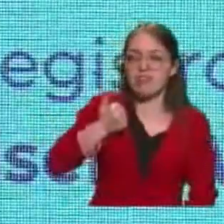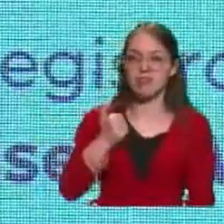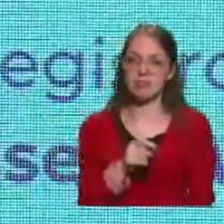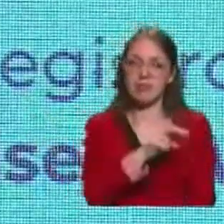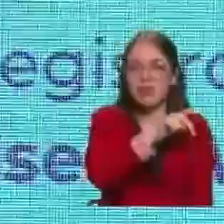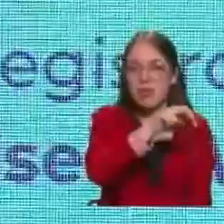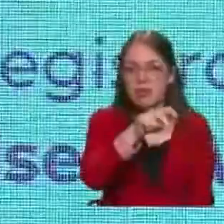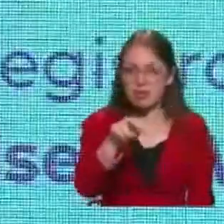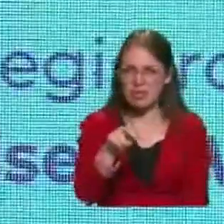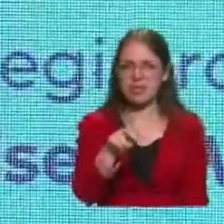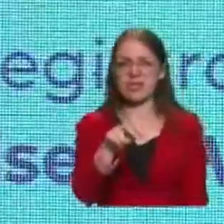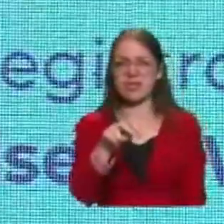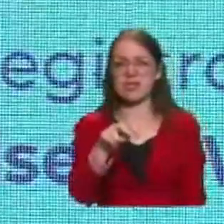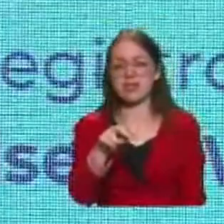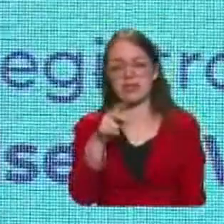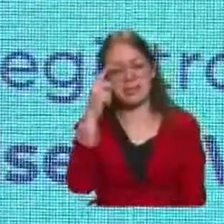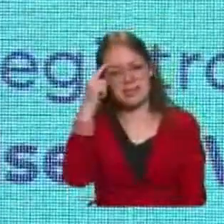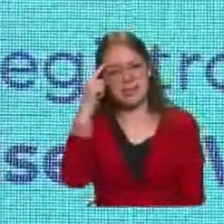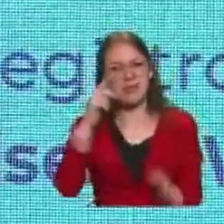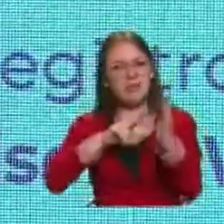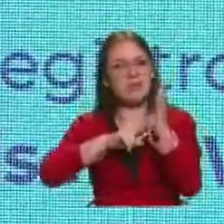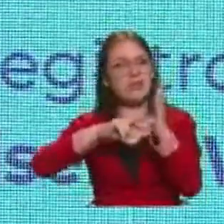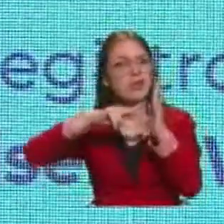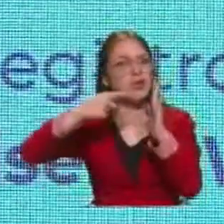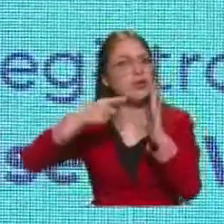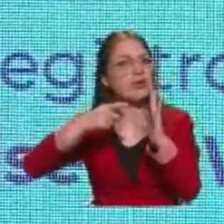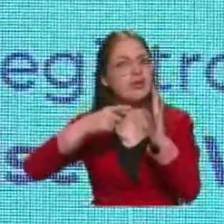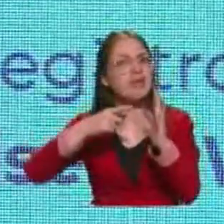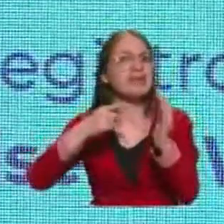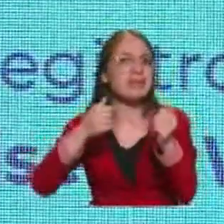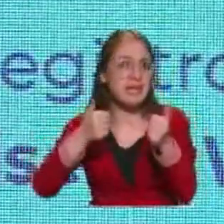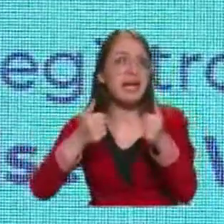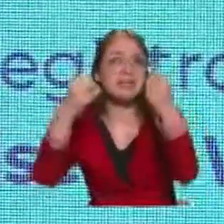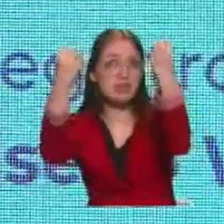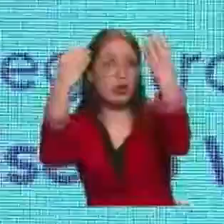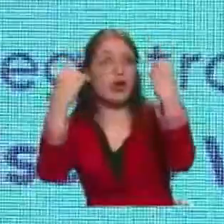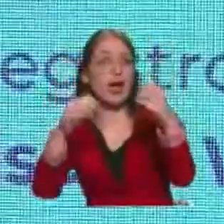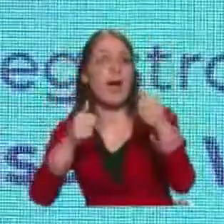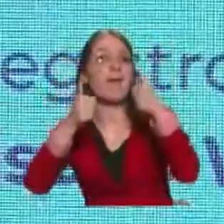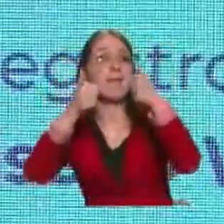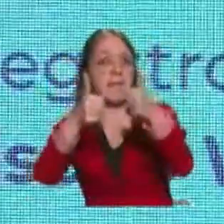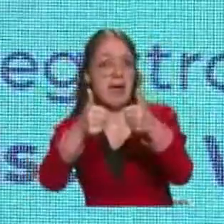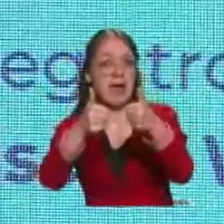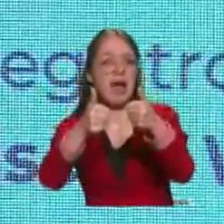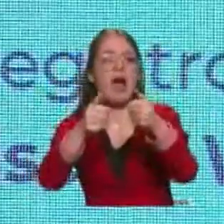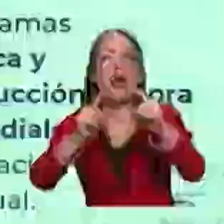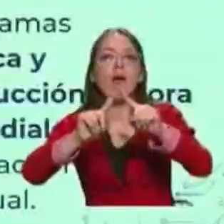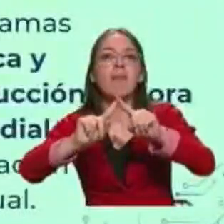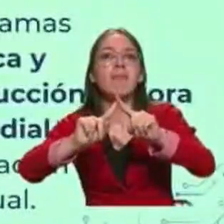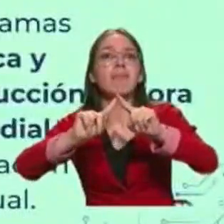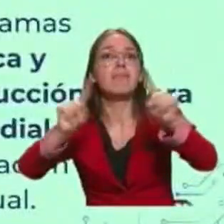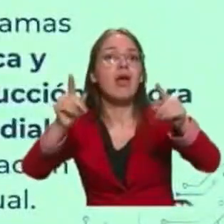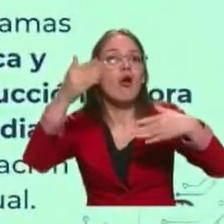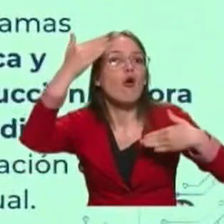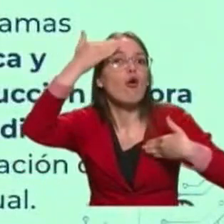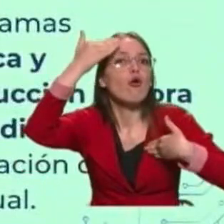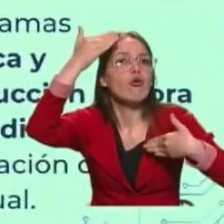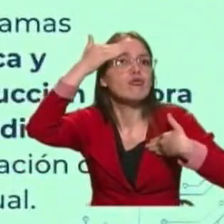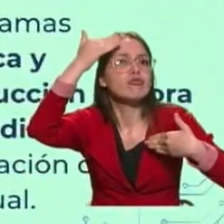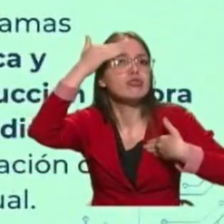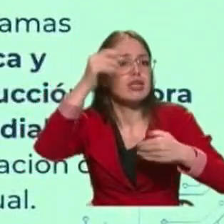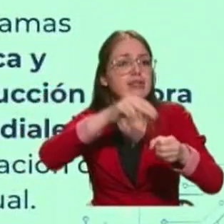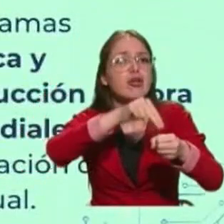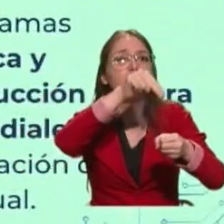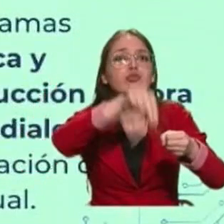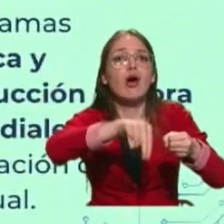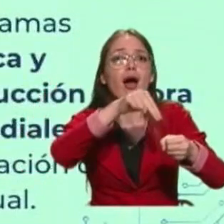con una inversión muy fuerte en cultura ciudadana de nada sirve una ciudad totalmente tecnificada que